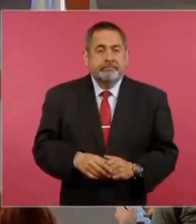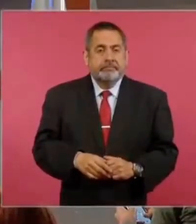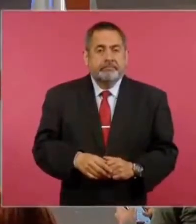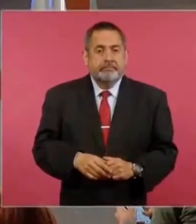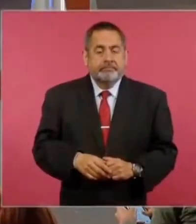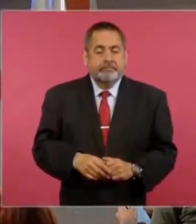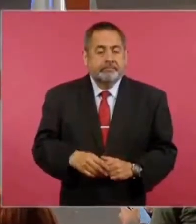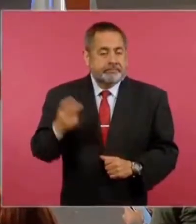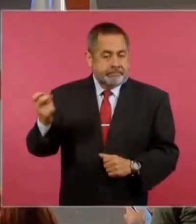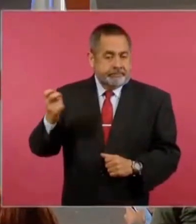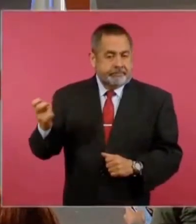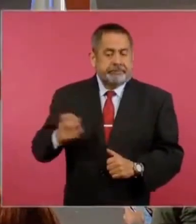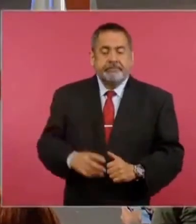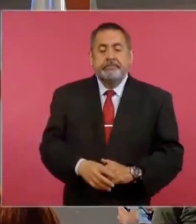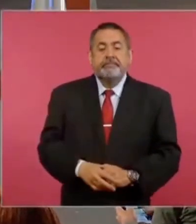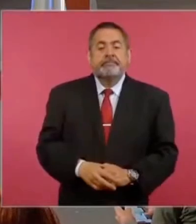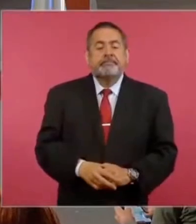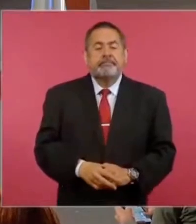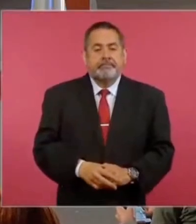Esto